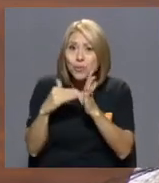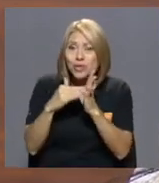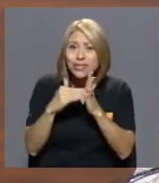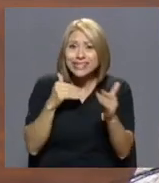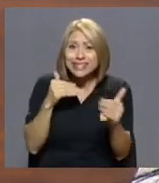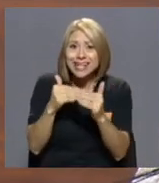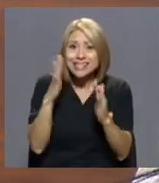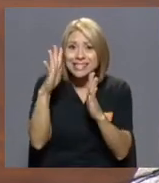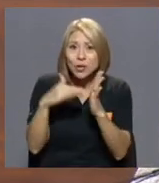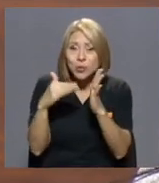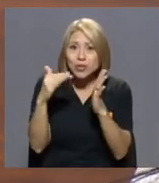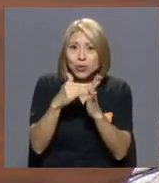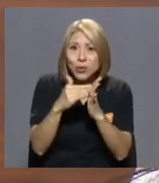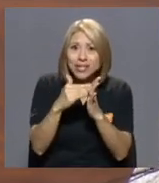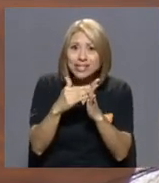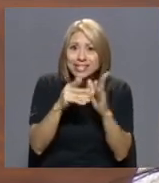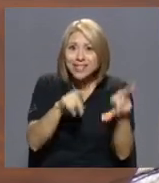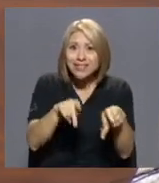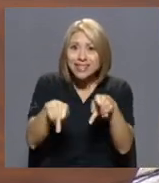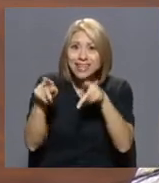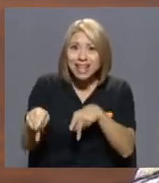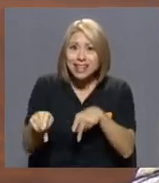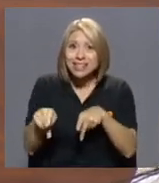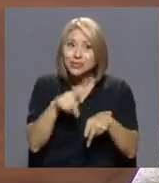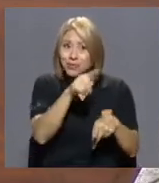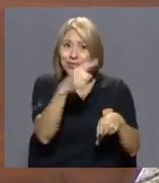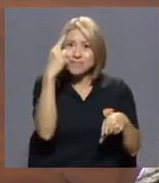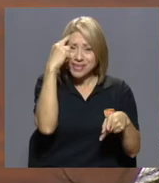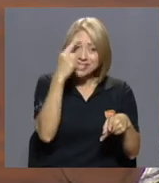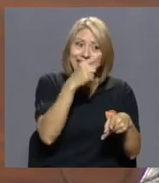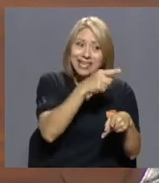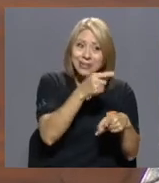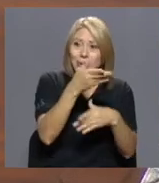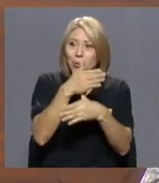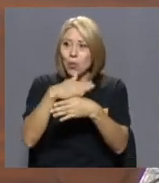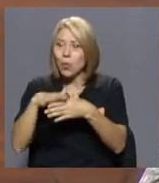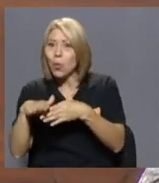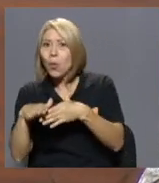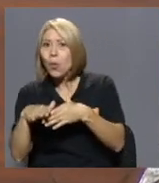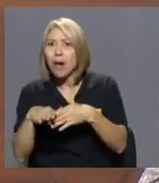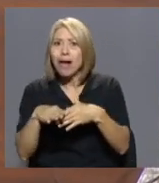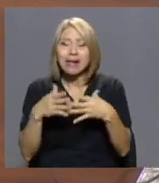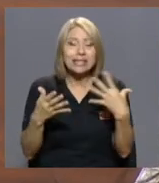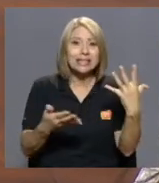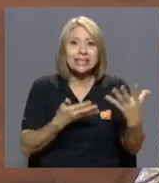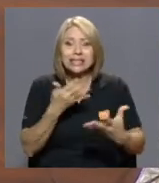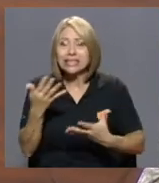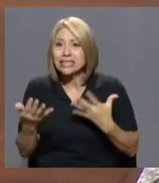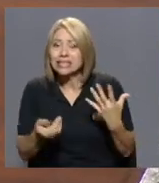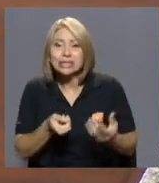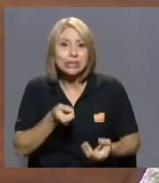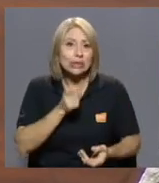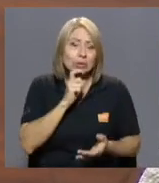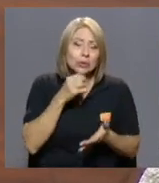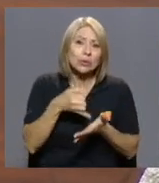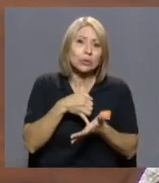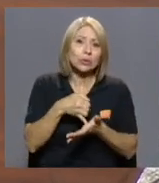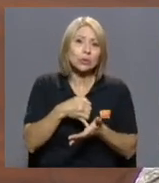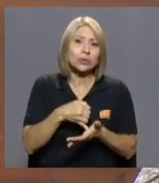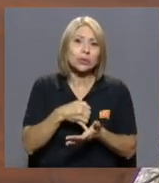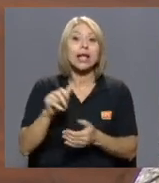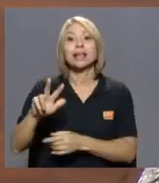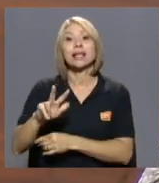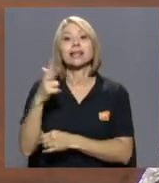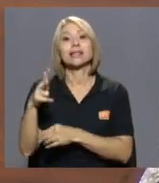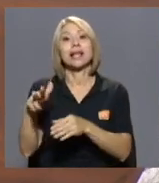habitantes. Sáquenle números, dividan y verán la deficiencia y la brecha que tenemos en términos de atención. Y en el tercer nivel tenemos